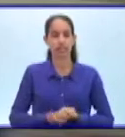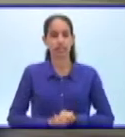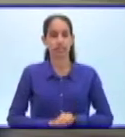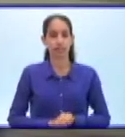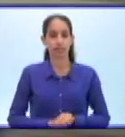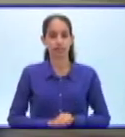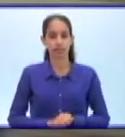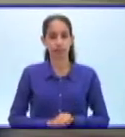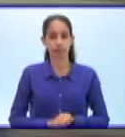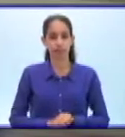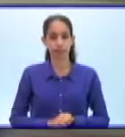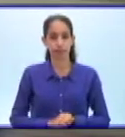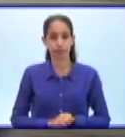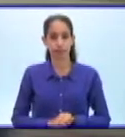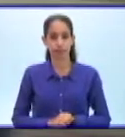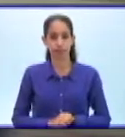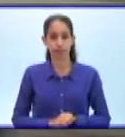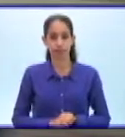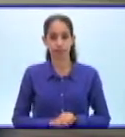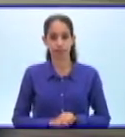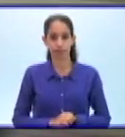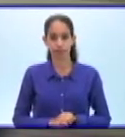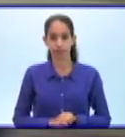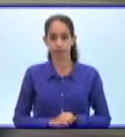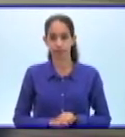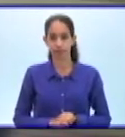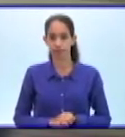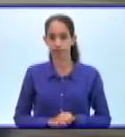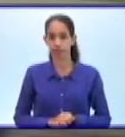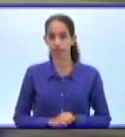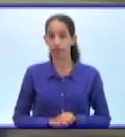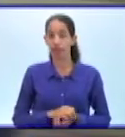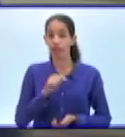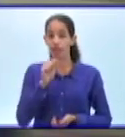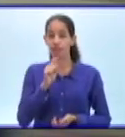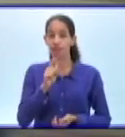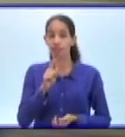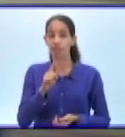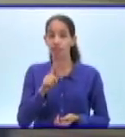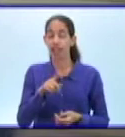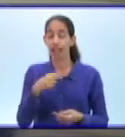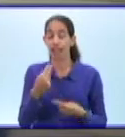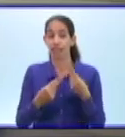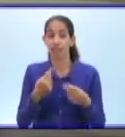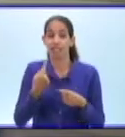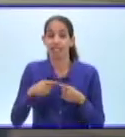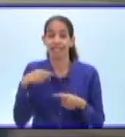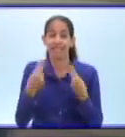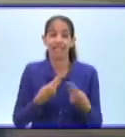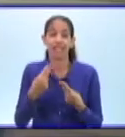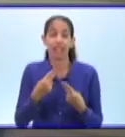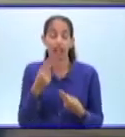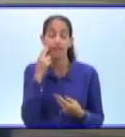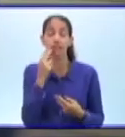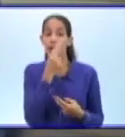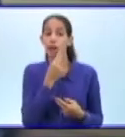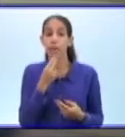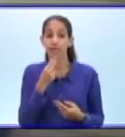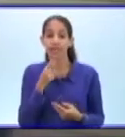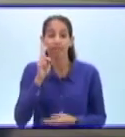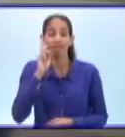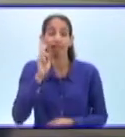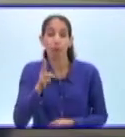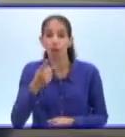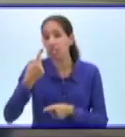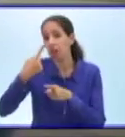momento. Y como está envuelto en el problema este de la guerra chiquita, bueno, sale deportado sin mucho juicio ni nada. 7 días en cárcel